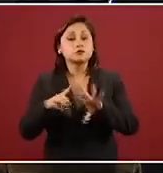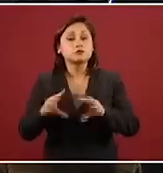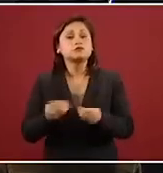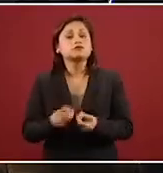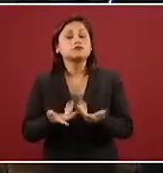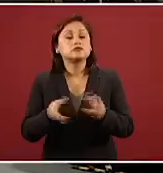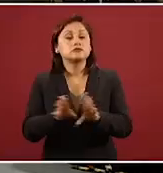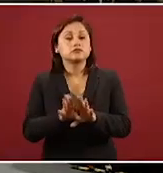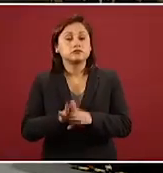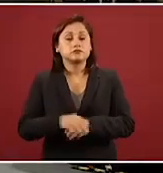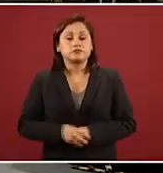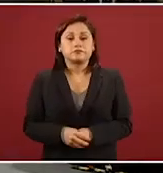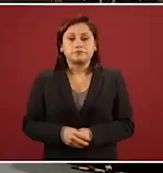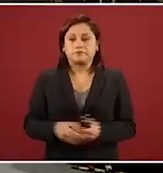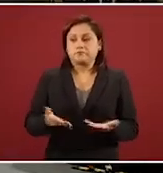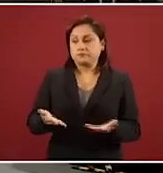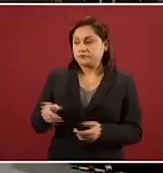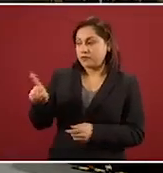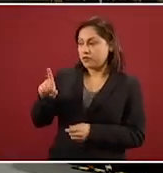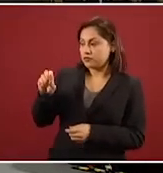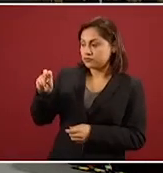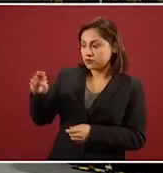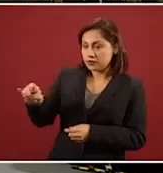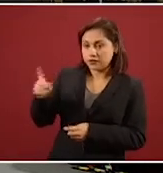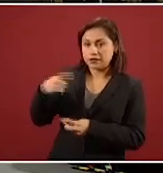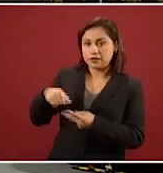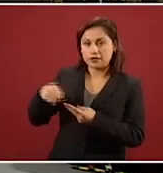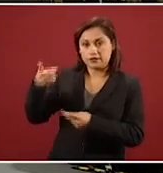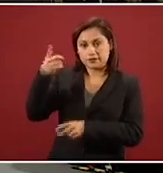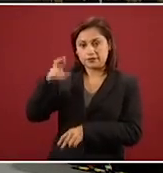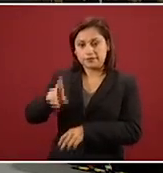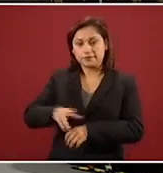Bueno, soy el director de Infonavit.